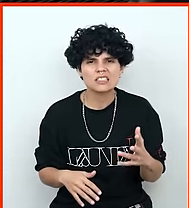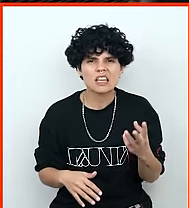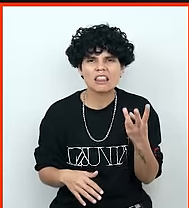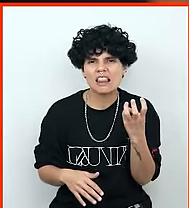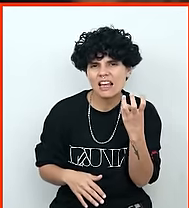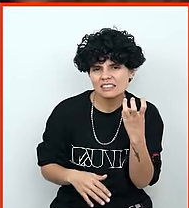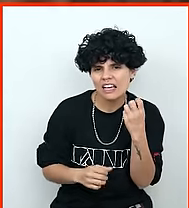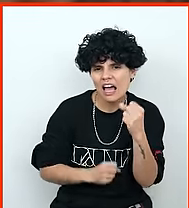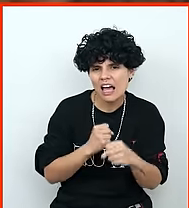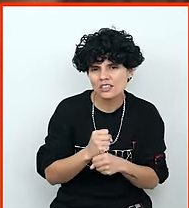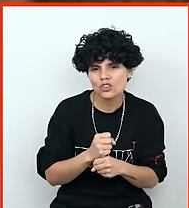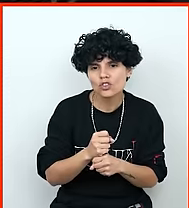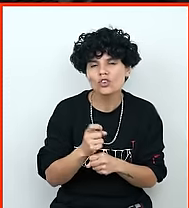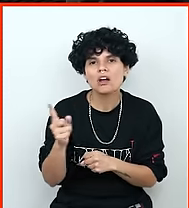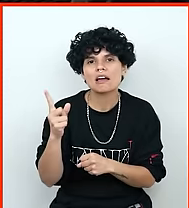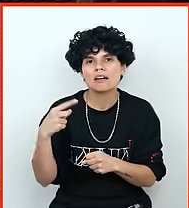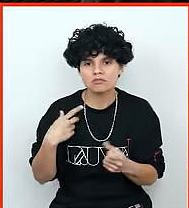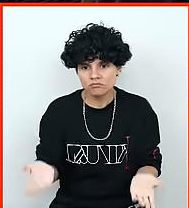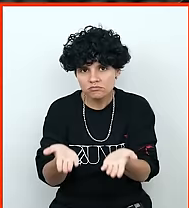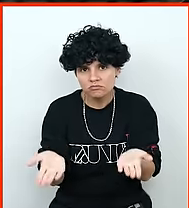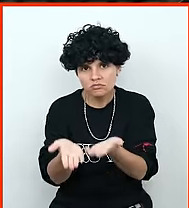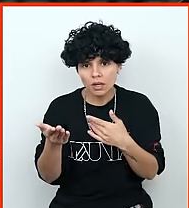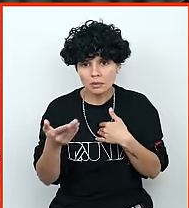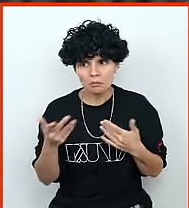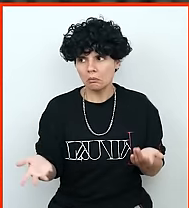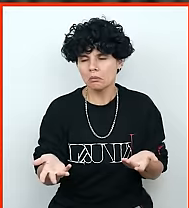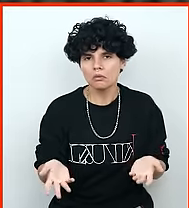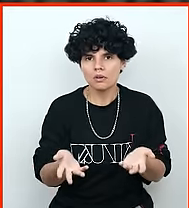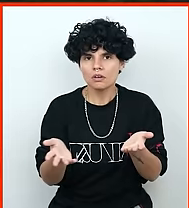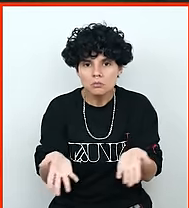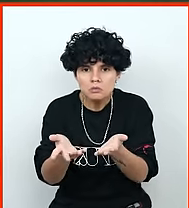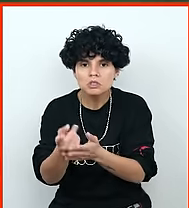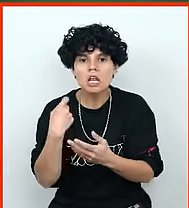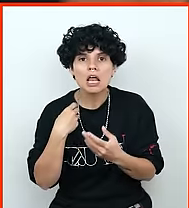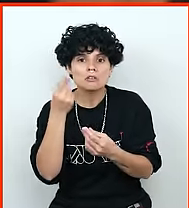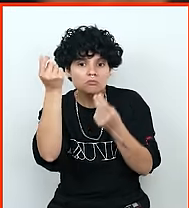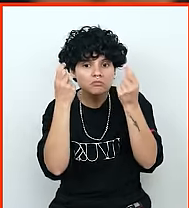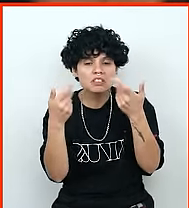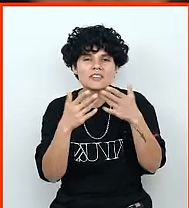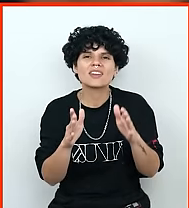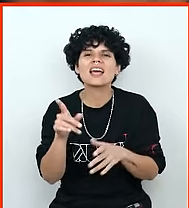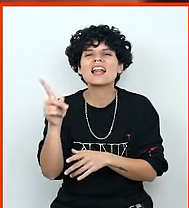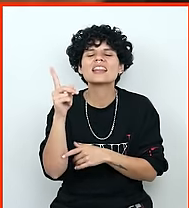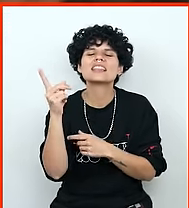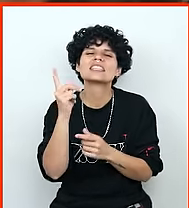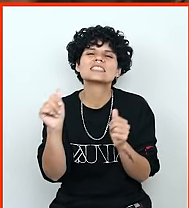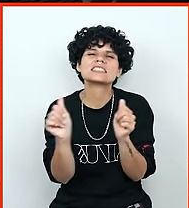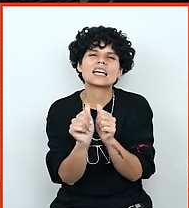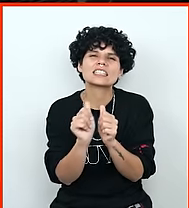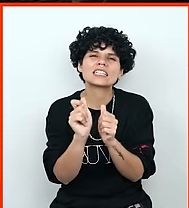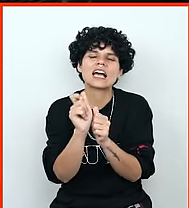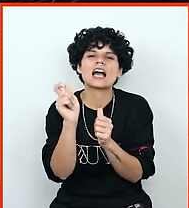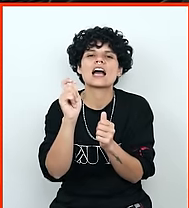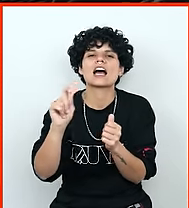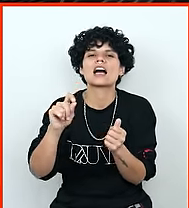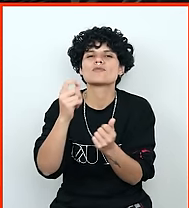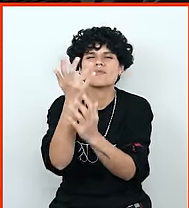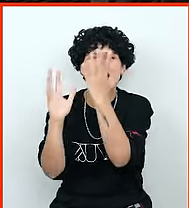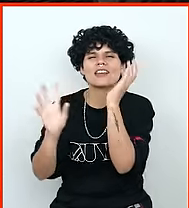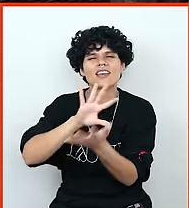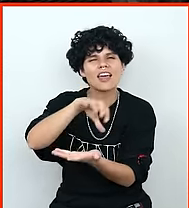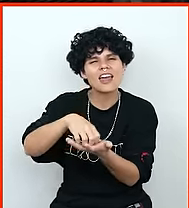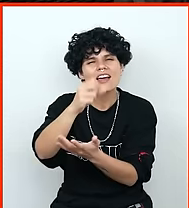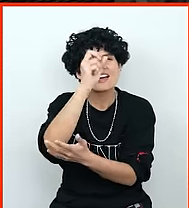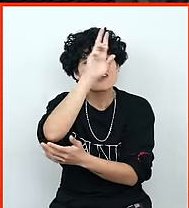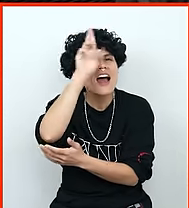unos 13 o 14, él me hizo freestylear por primera vez. ¿Y dónde? ¿En la casa? ¿En el libro? No, él vivía cerca del Parque Los Reyes, entonces ahí se juntaban con unos